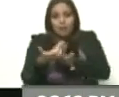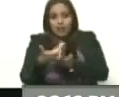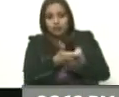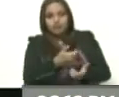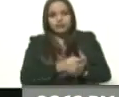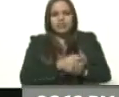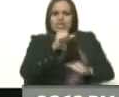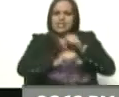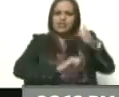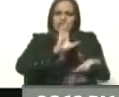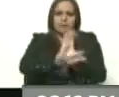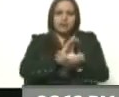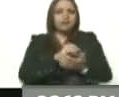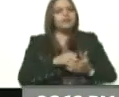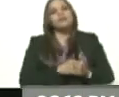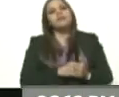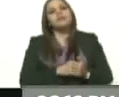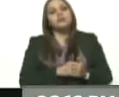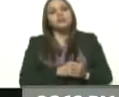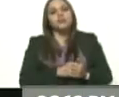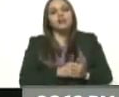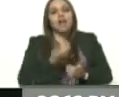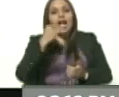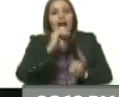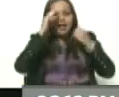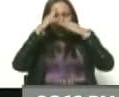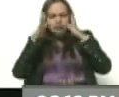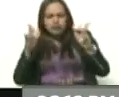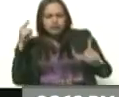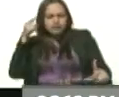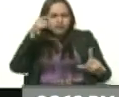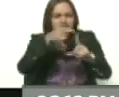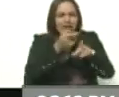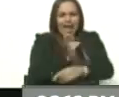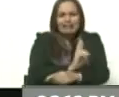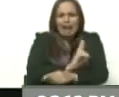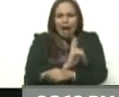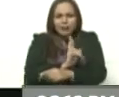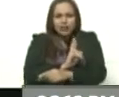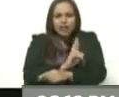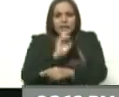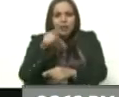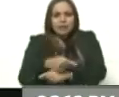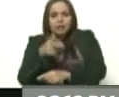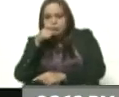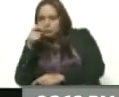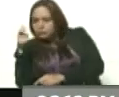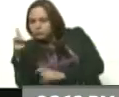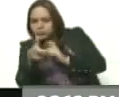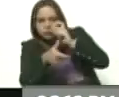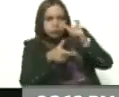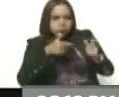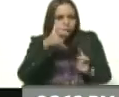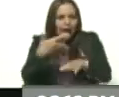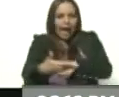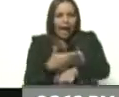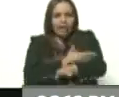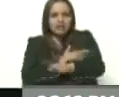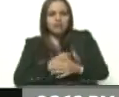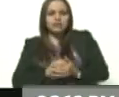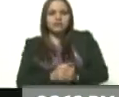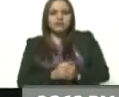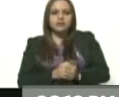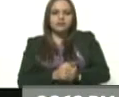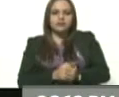del Distrito Capital prestarán atención inmediata y patrullaje preventivo, permanente,